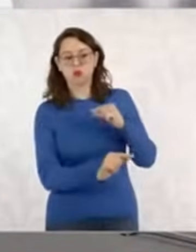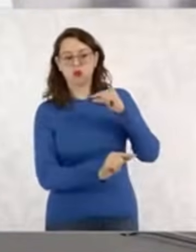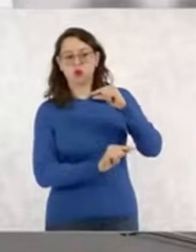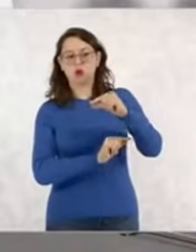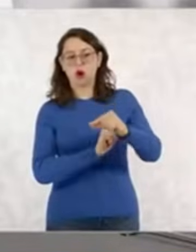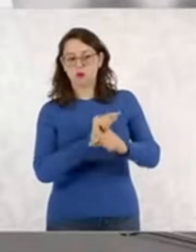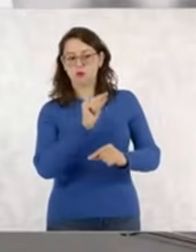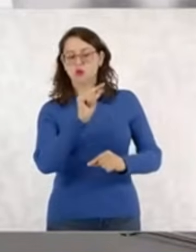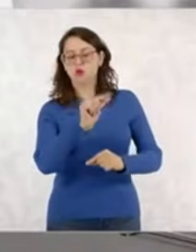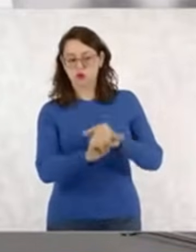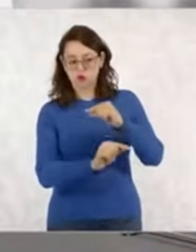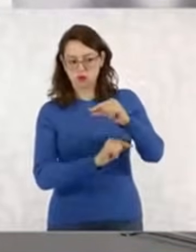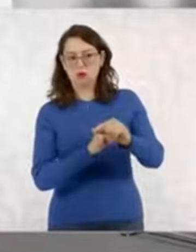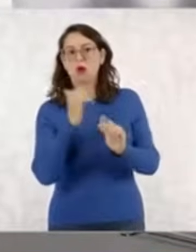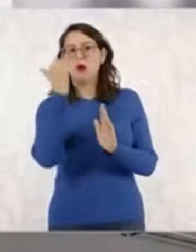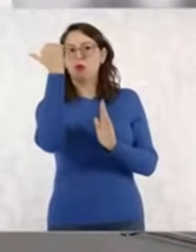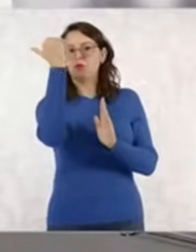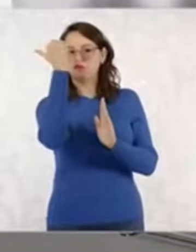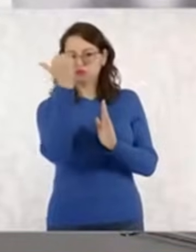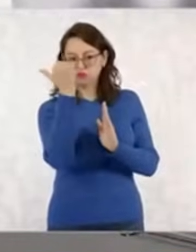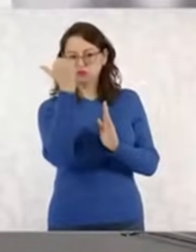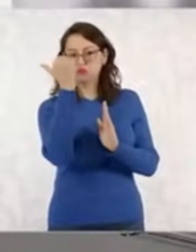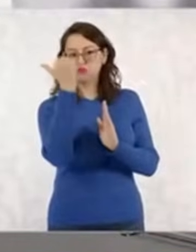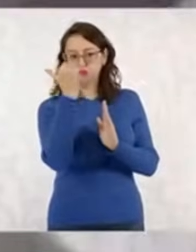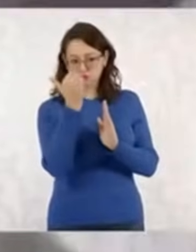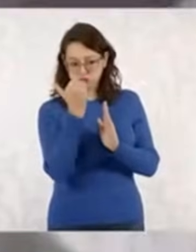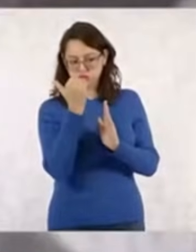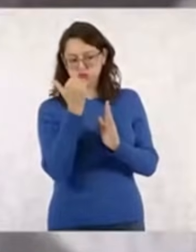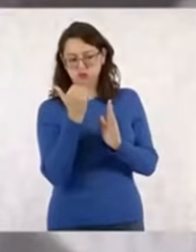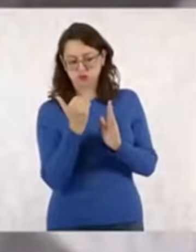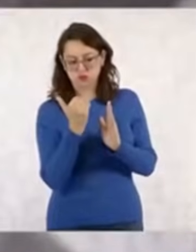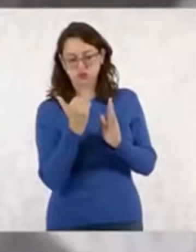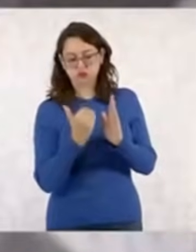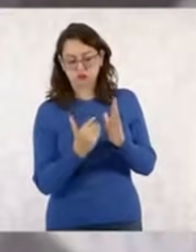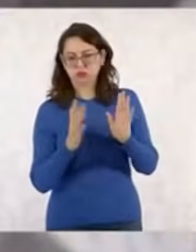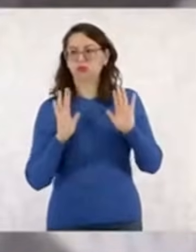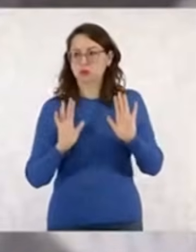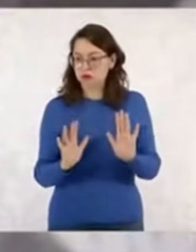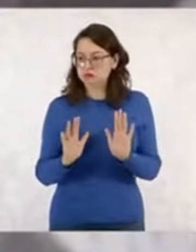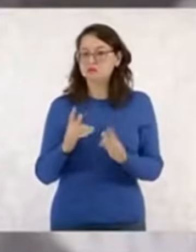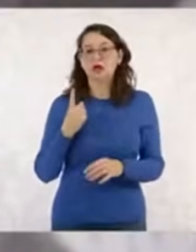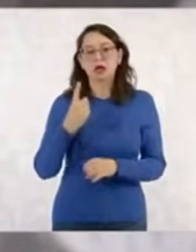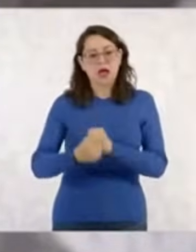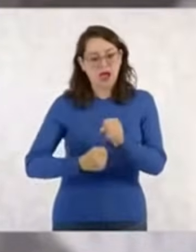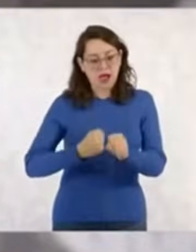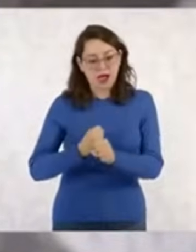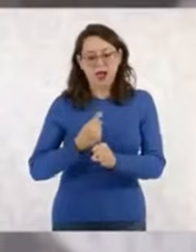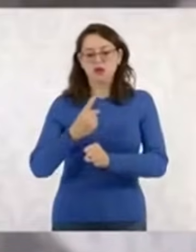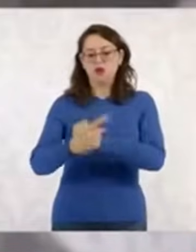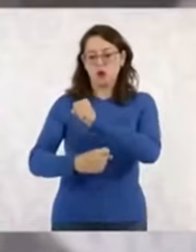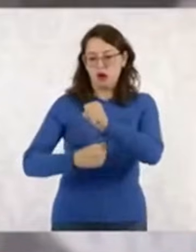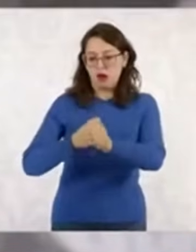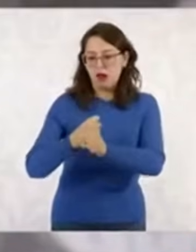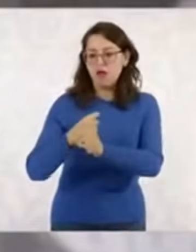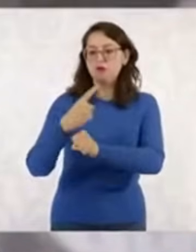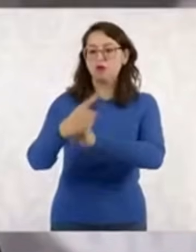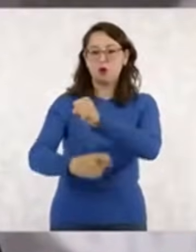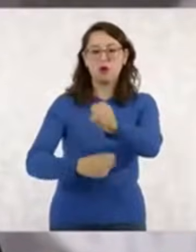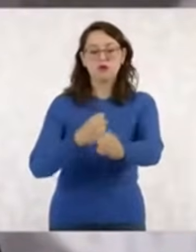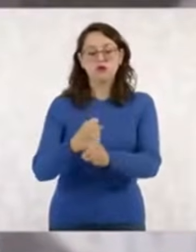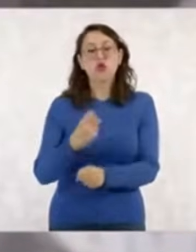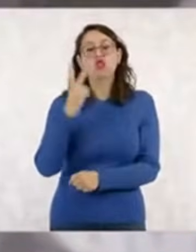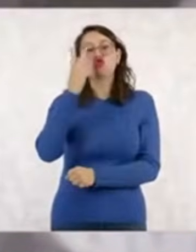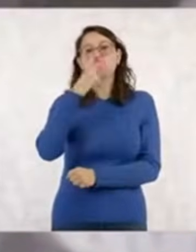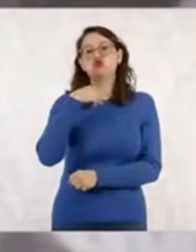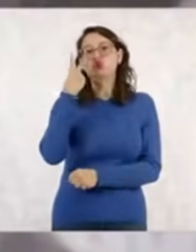también progresiva. Esto nos da oportunidad de que avancemos año con año en una reducción de 2